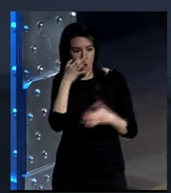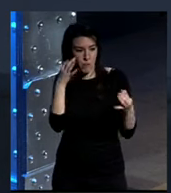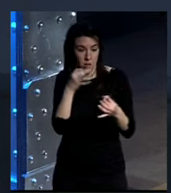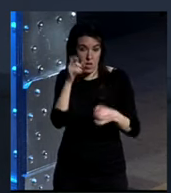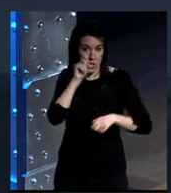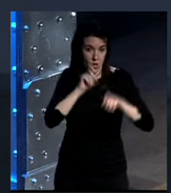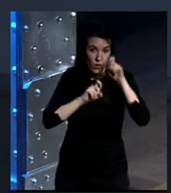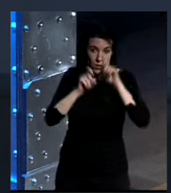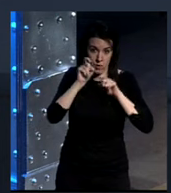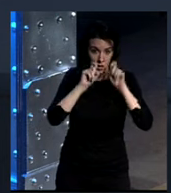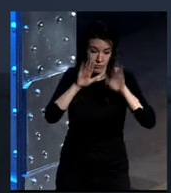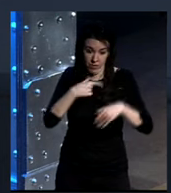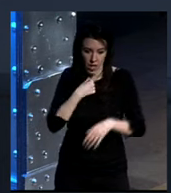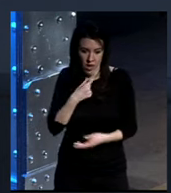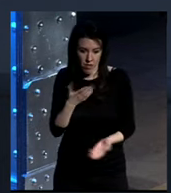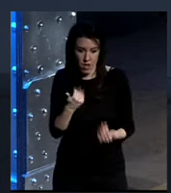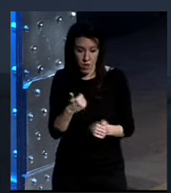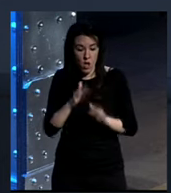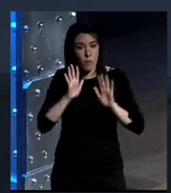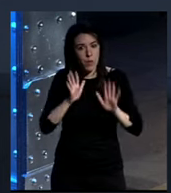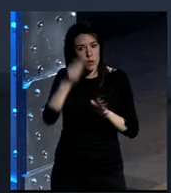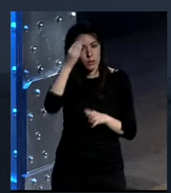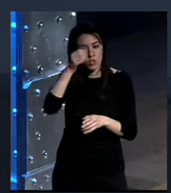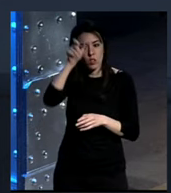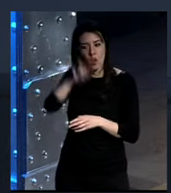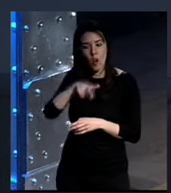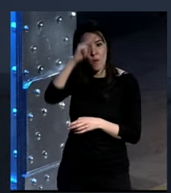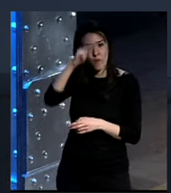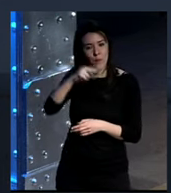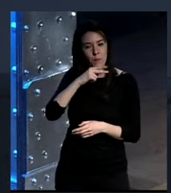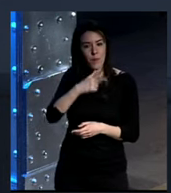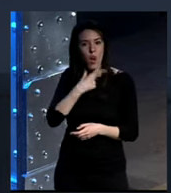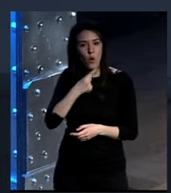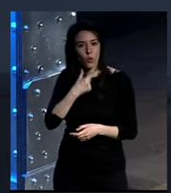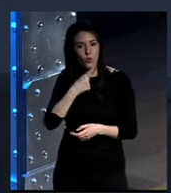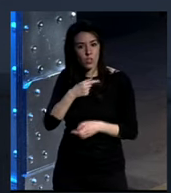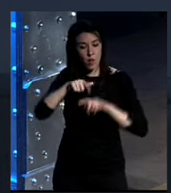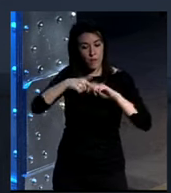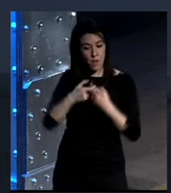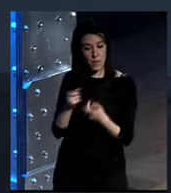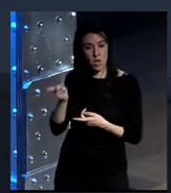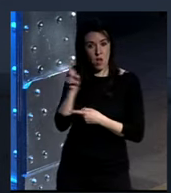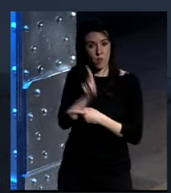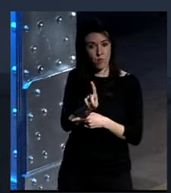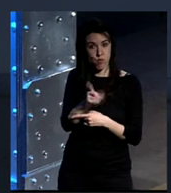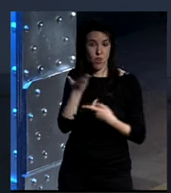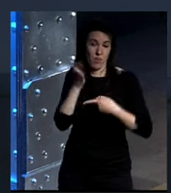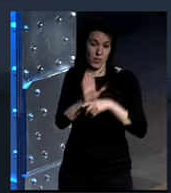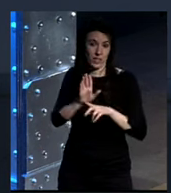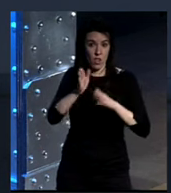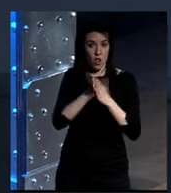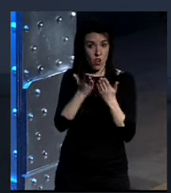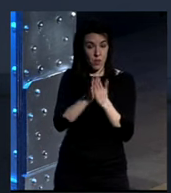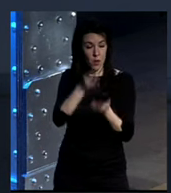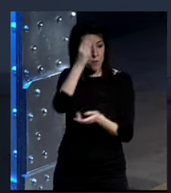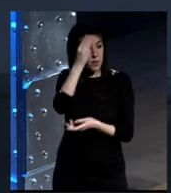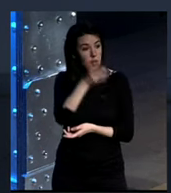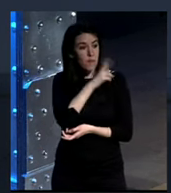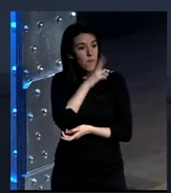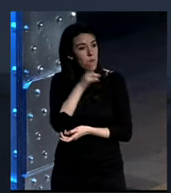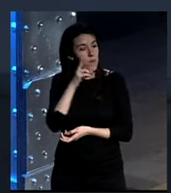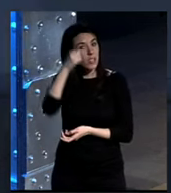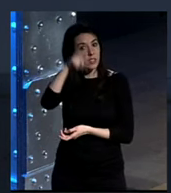llorar, cosa que no me hace ninguna gracia. Pero creo que a papá le hubiera gustado que alguien de su familia dijera unas palabras en la presentación de su libro, y creo que a mamá también